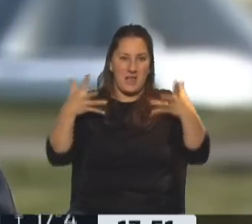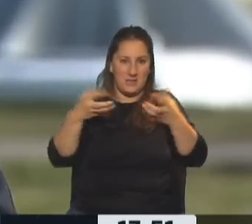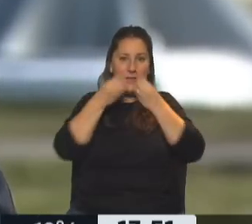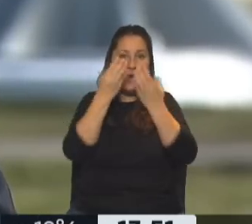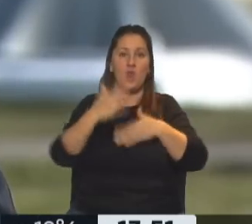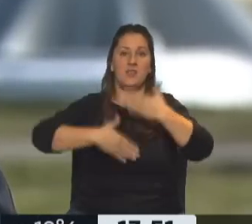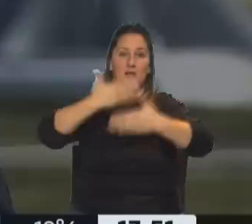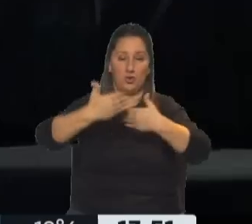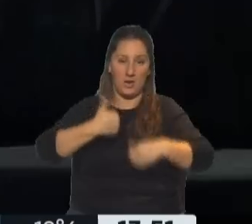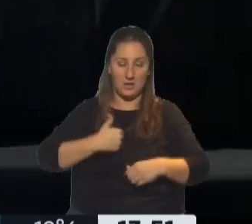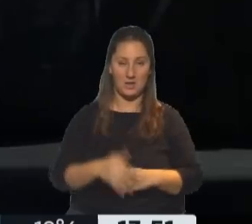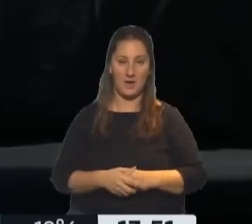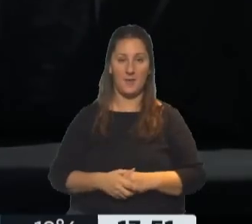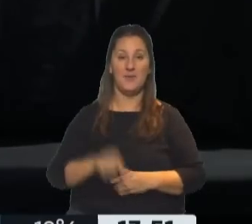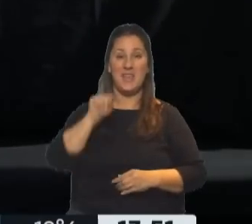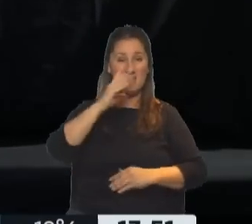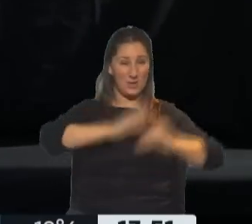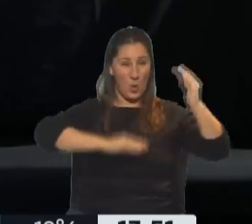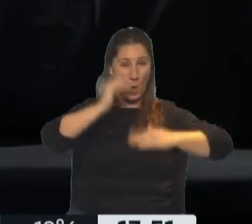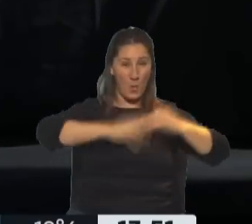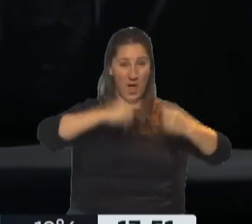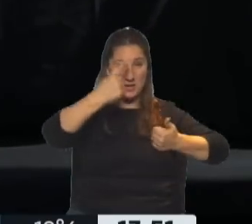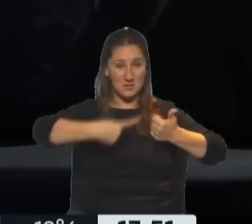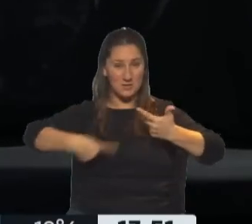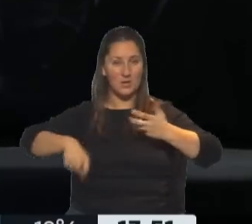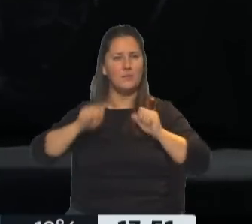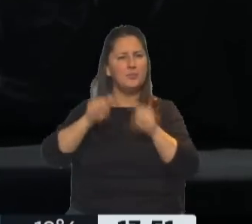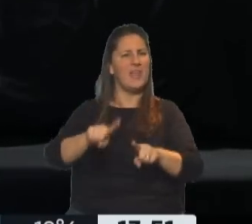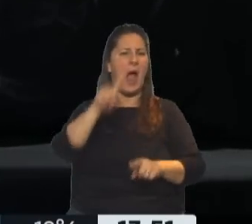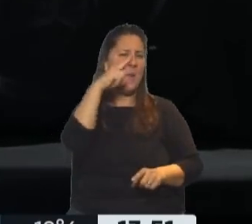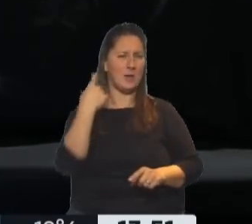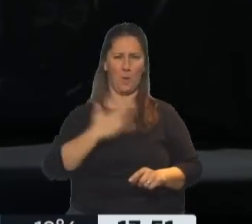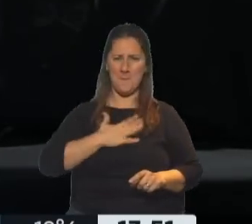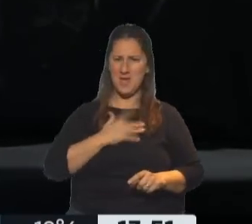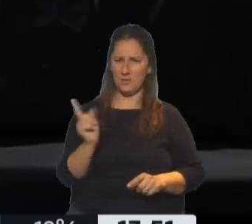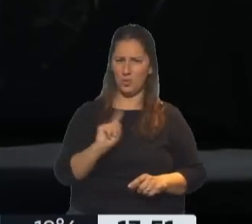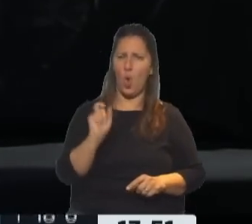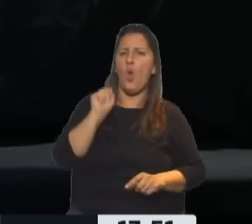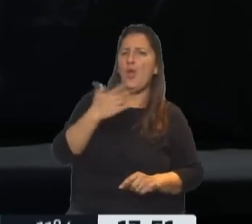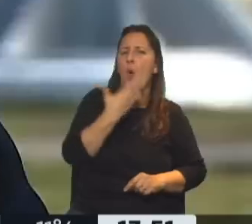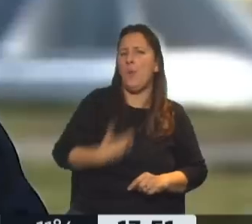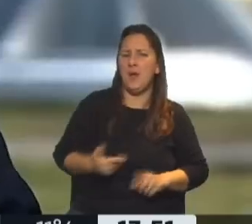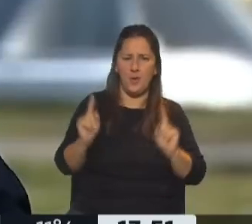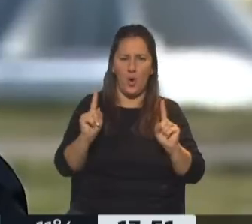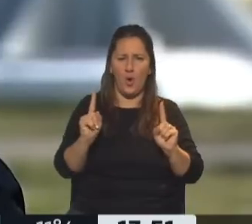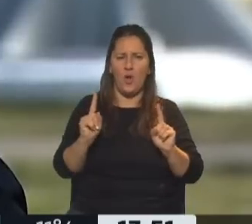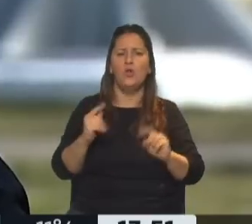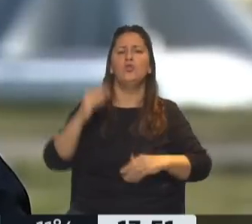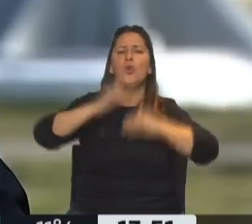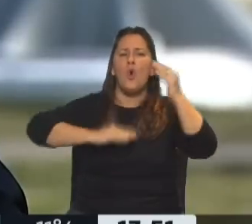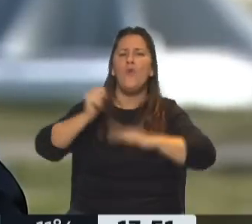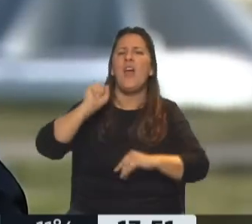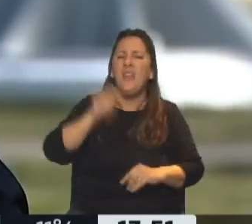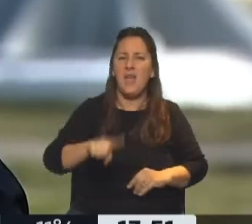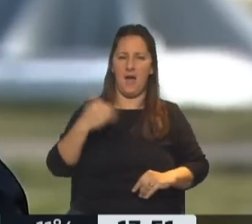desarrollo. Estas obras no son obras de Alberto, ni son obras de un gobierno, son obras de la Argentina